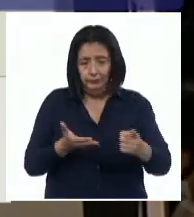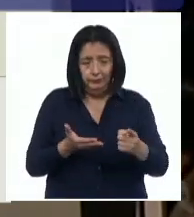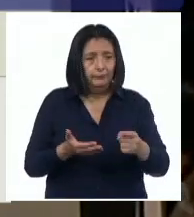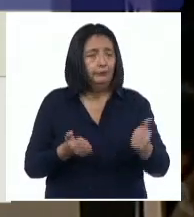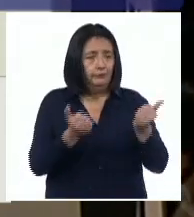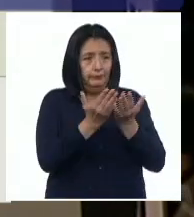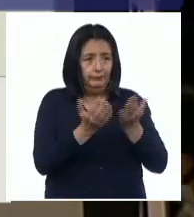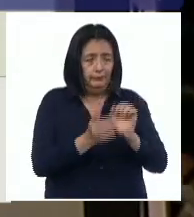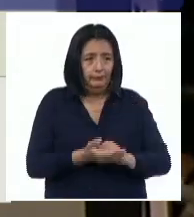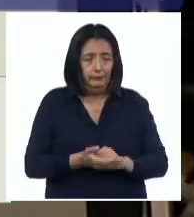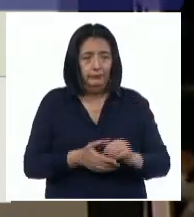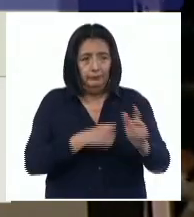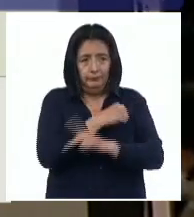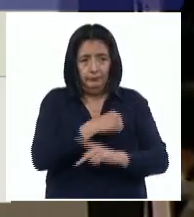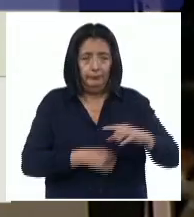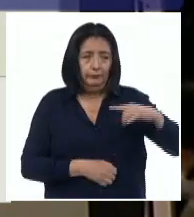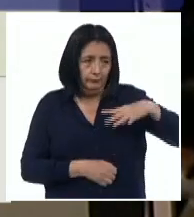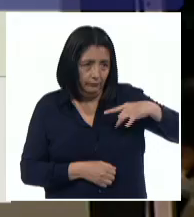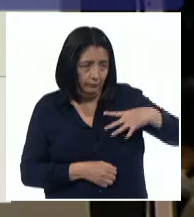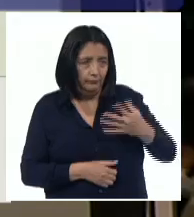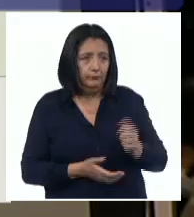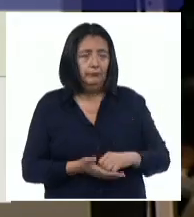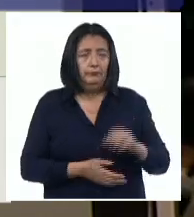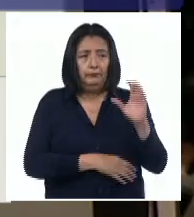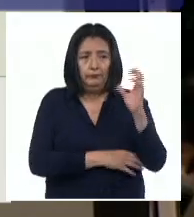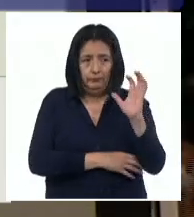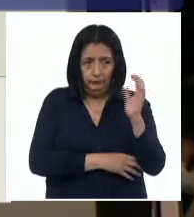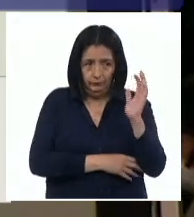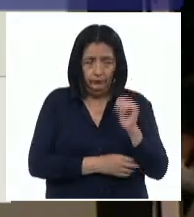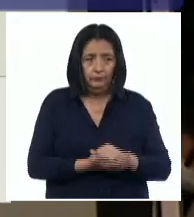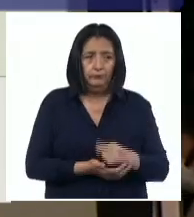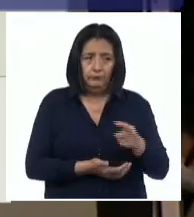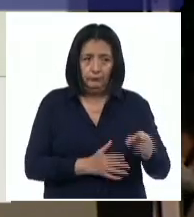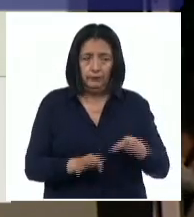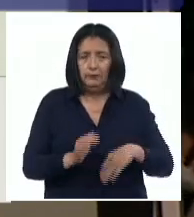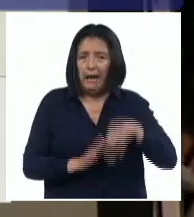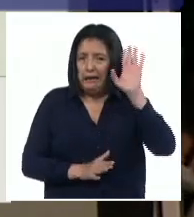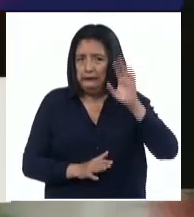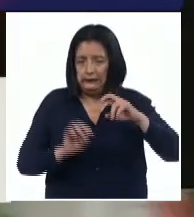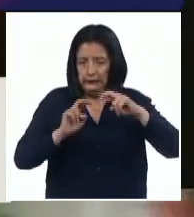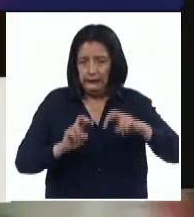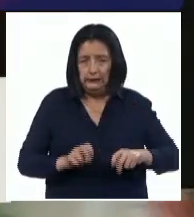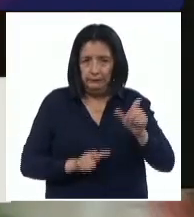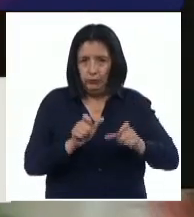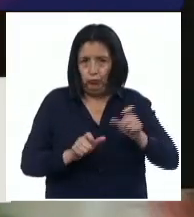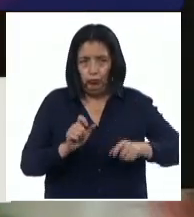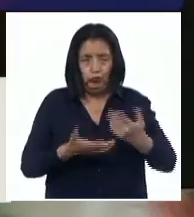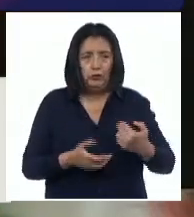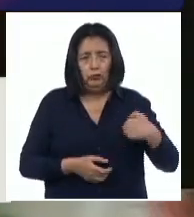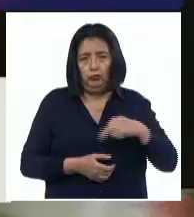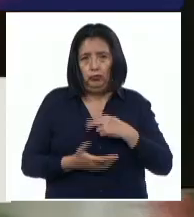abril, países como Chile y Colombia realizaban más pruebas que